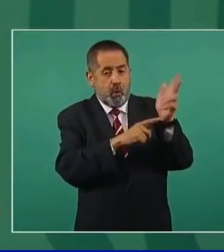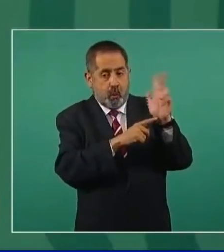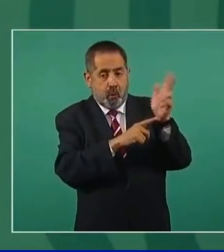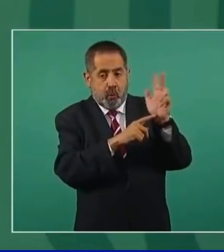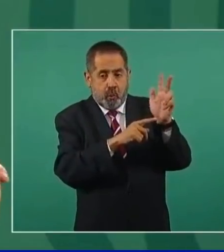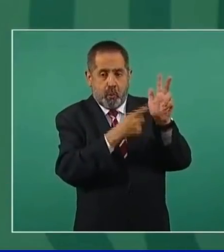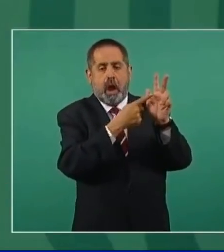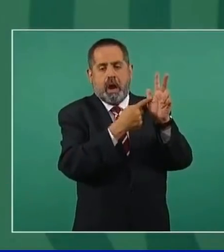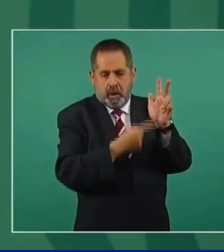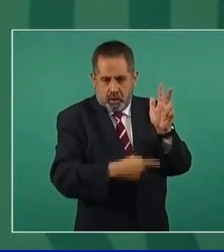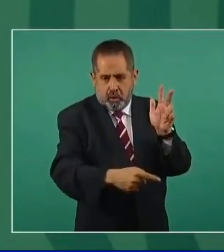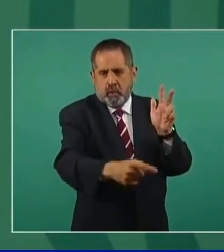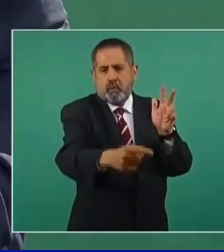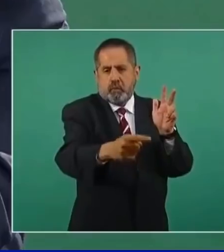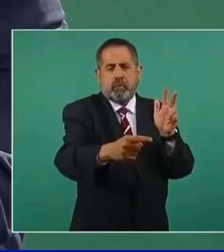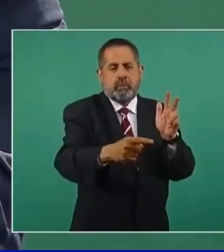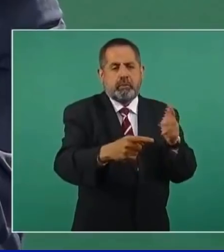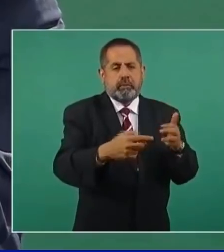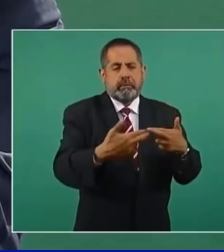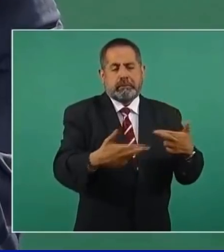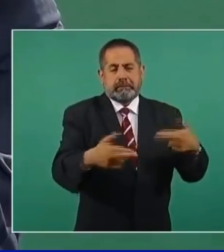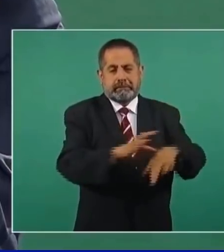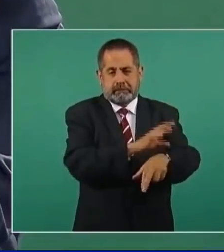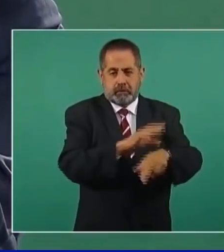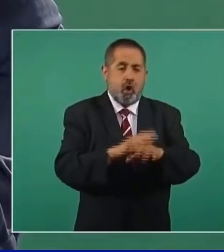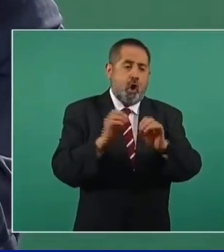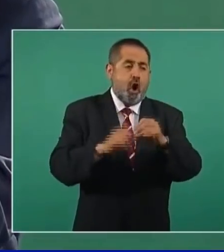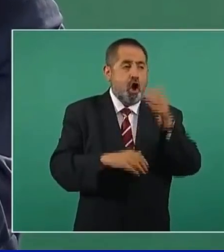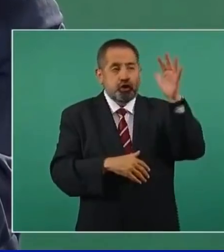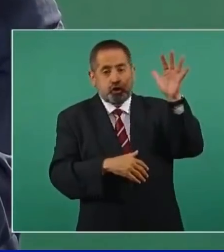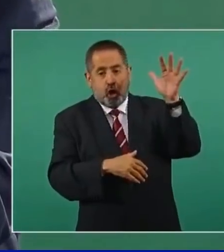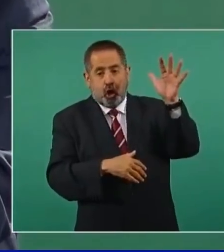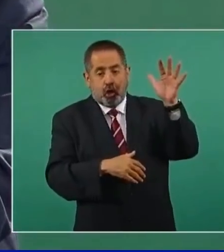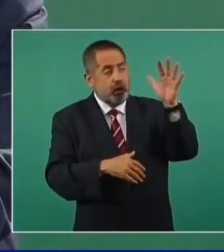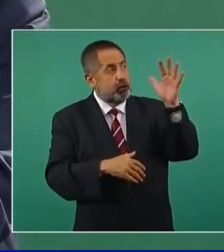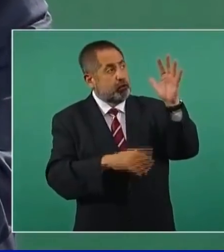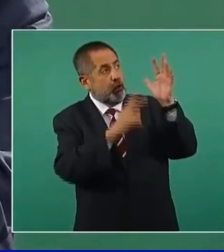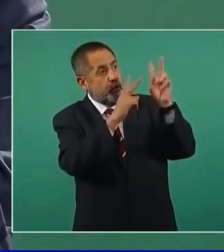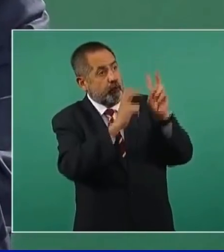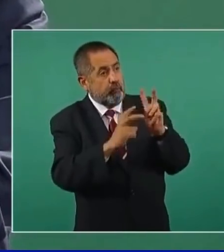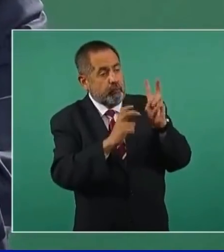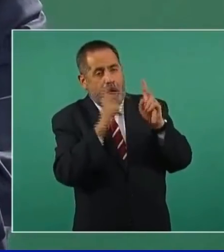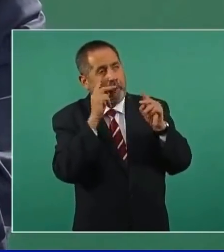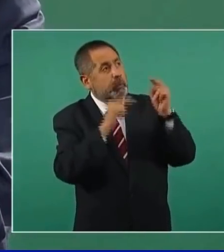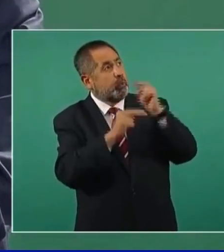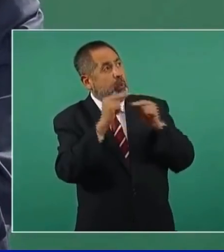no siempre hay sol, y en el caso de las hidroeléctricas siempre